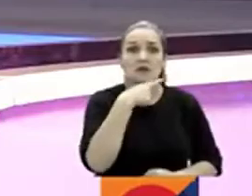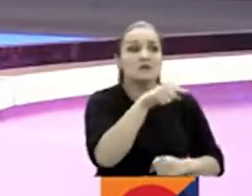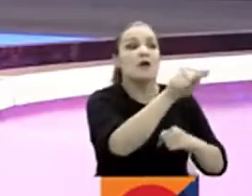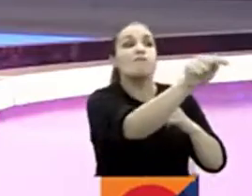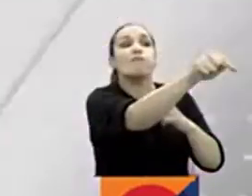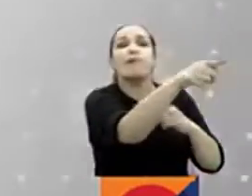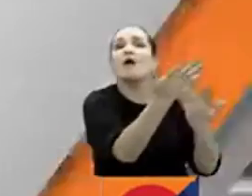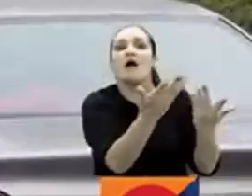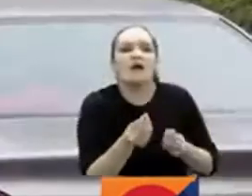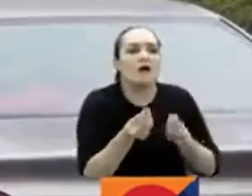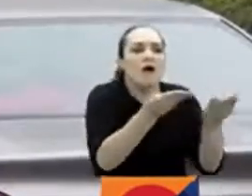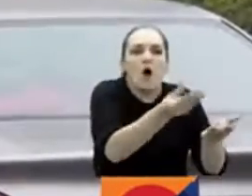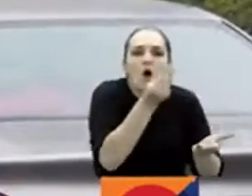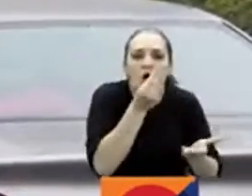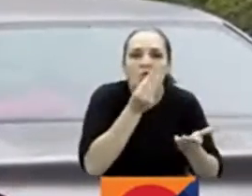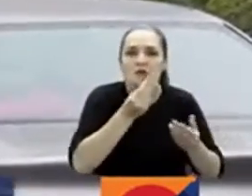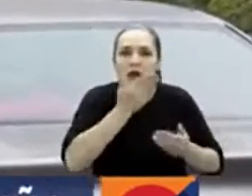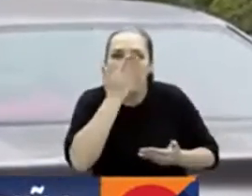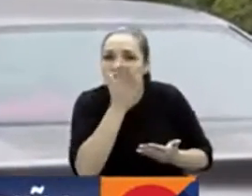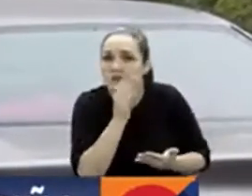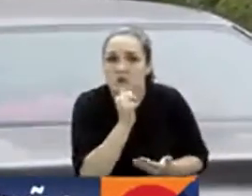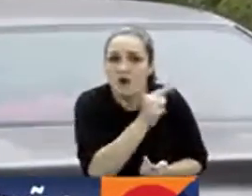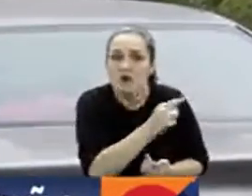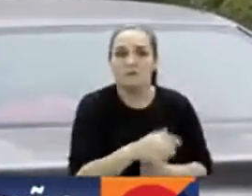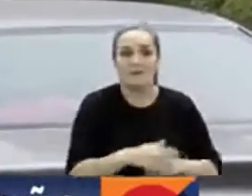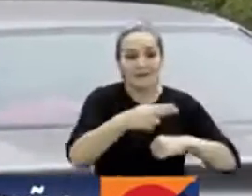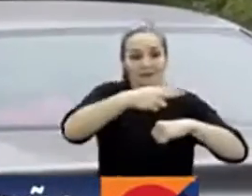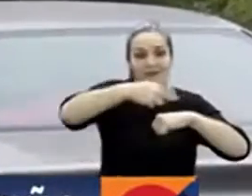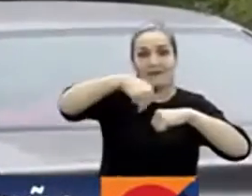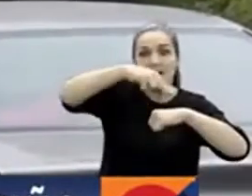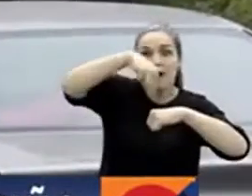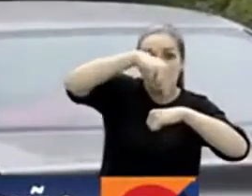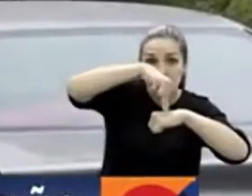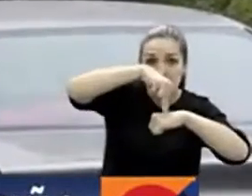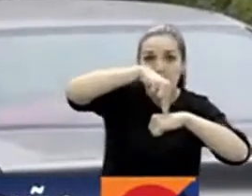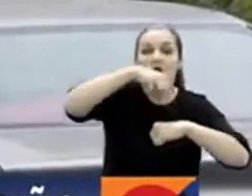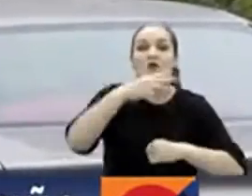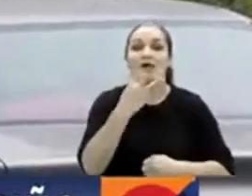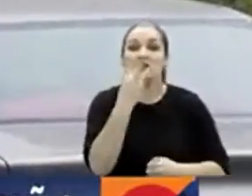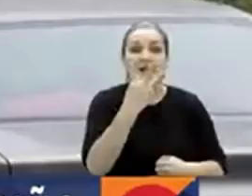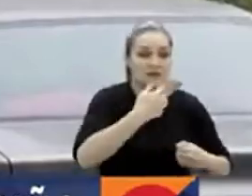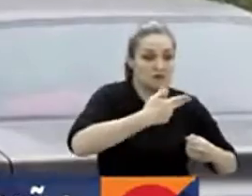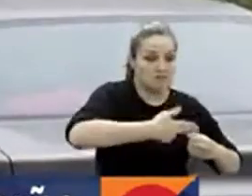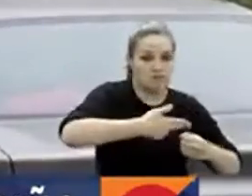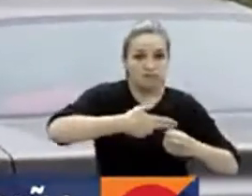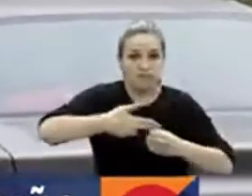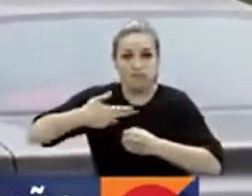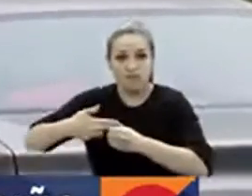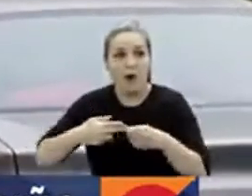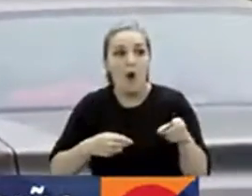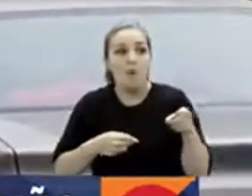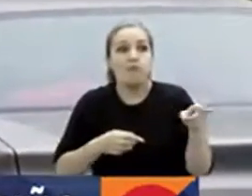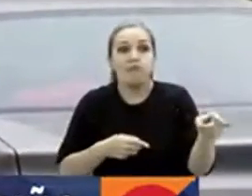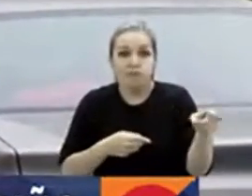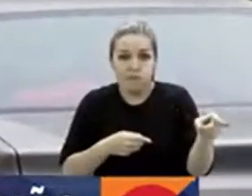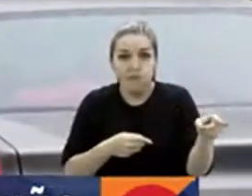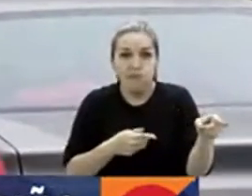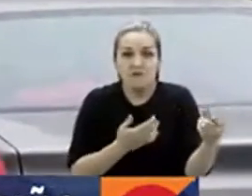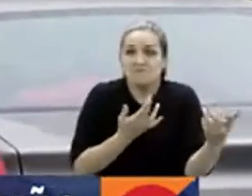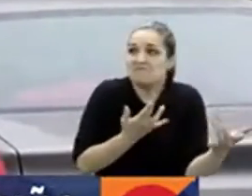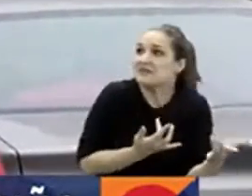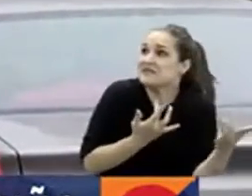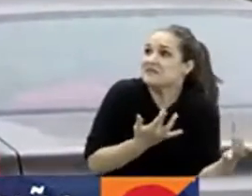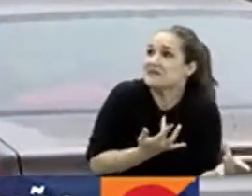información. En el departamento de Nariño, unas 3 estaciones de servicio de gasolina aún funcionan, esperando que llegue combustible que se